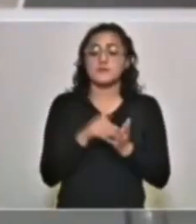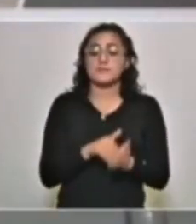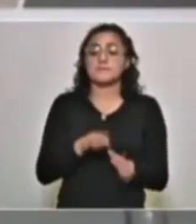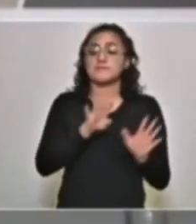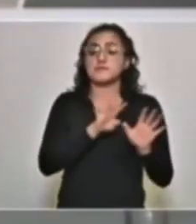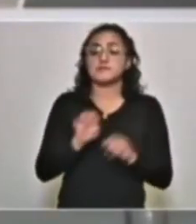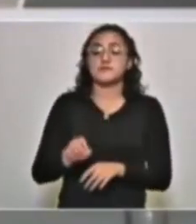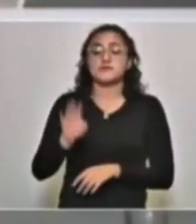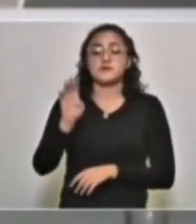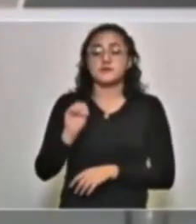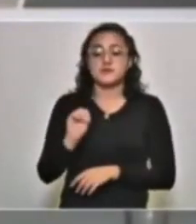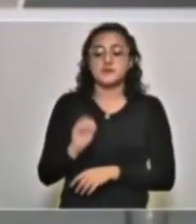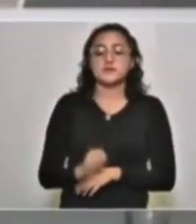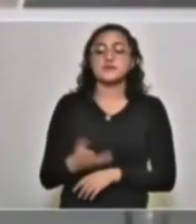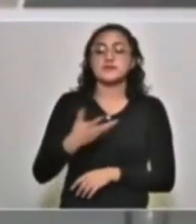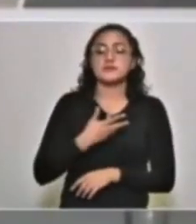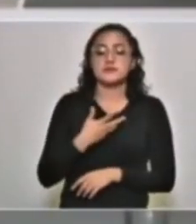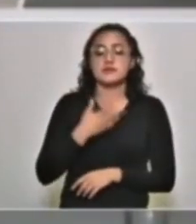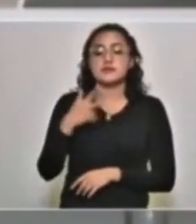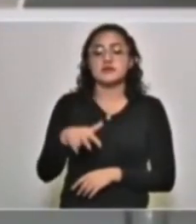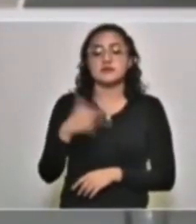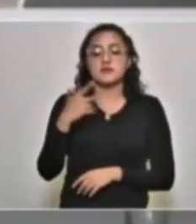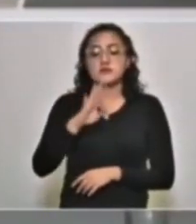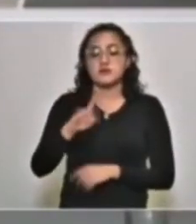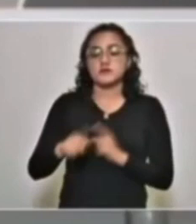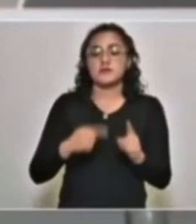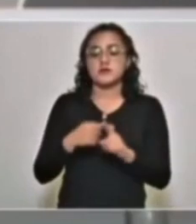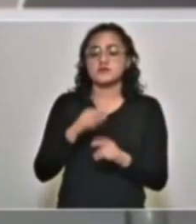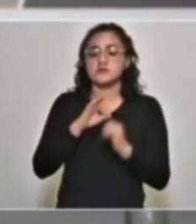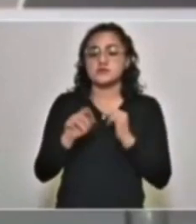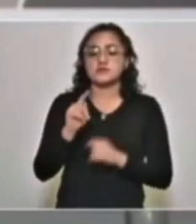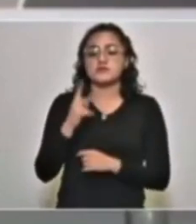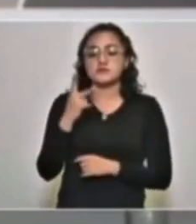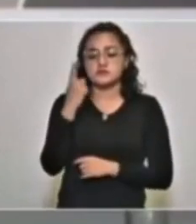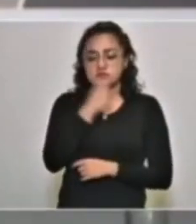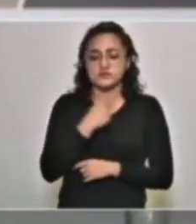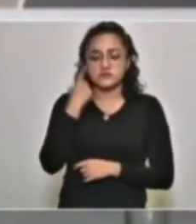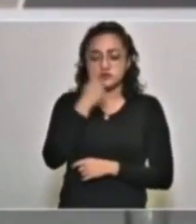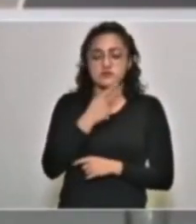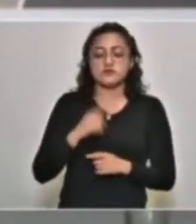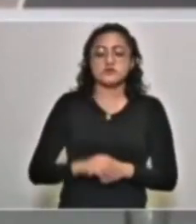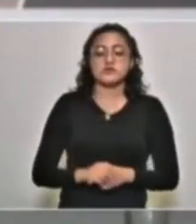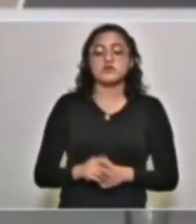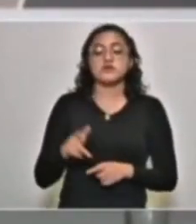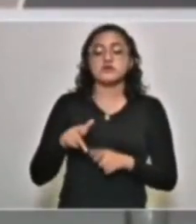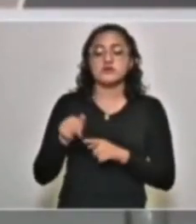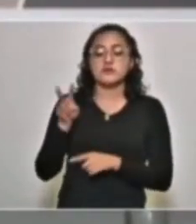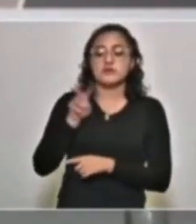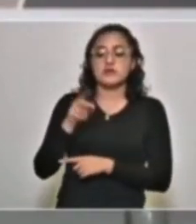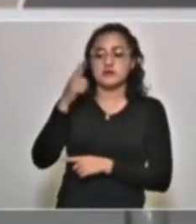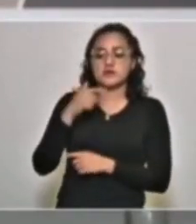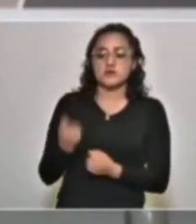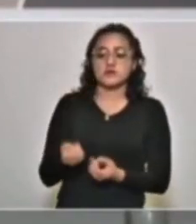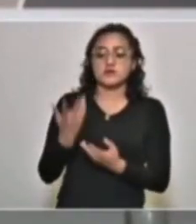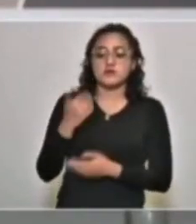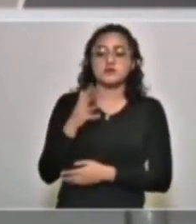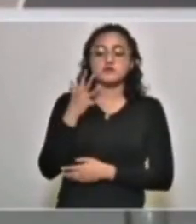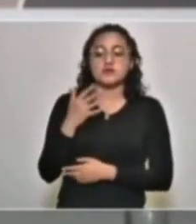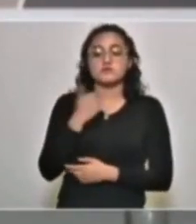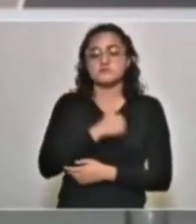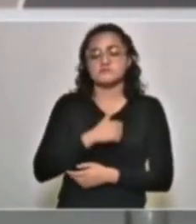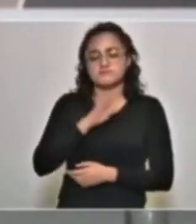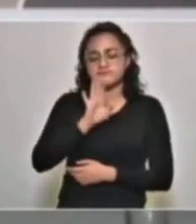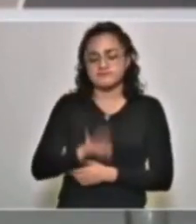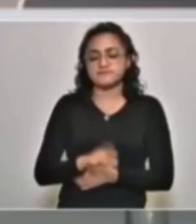919 teniendo 13 defunciones en las últimas 72 horas a corte del viernes por la noche 5